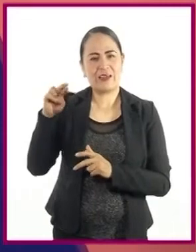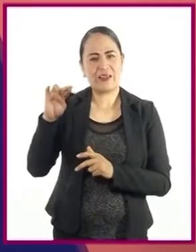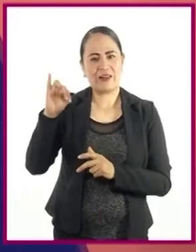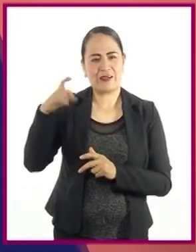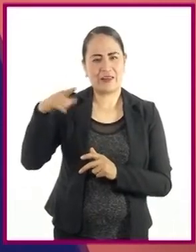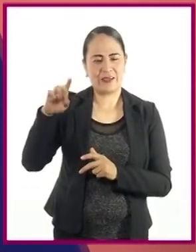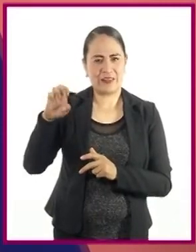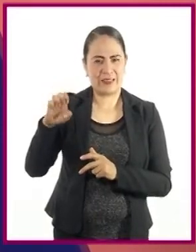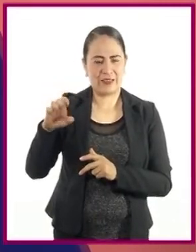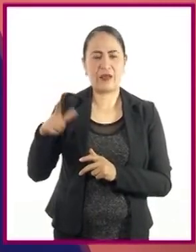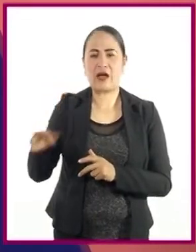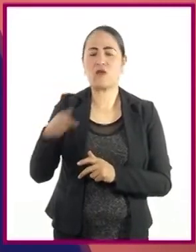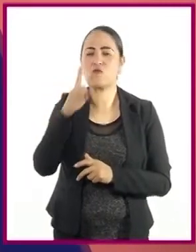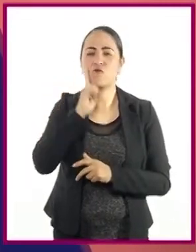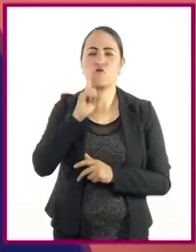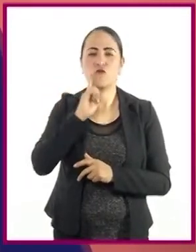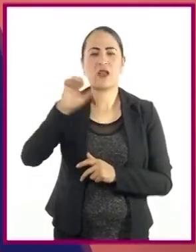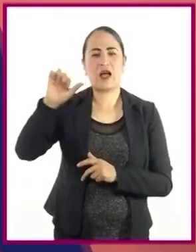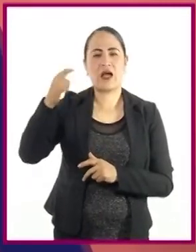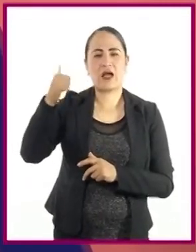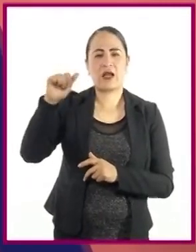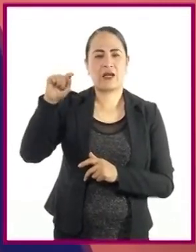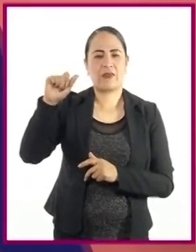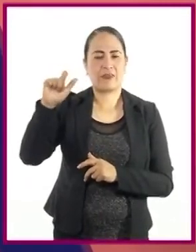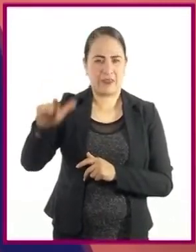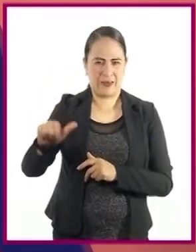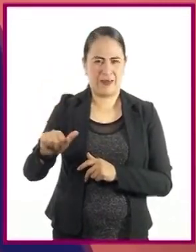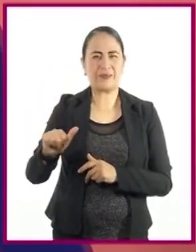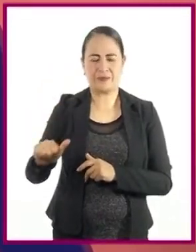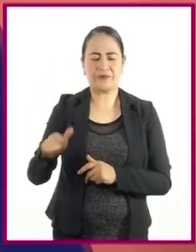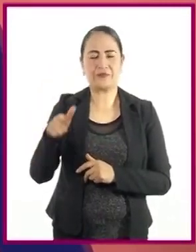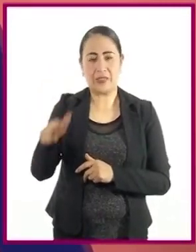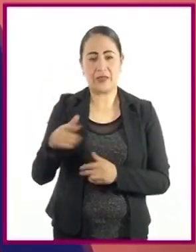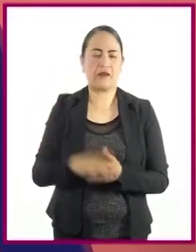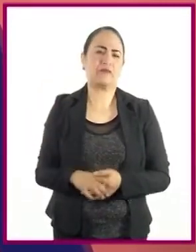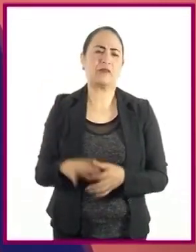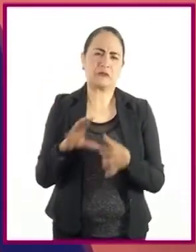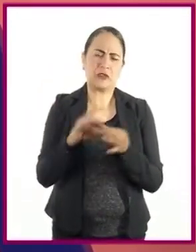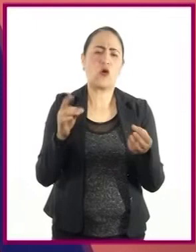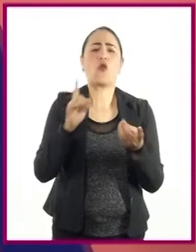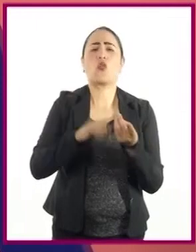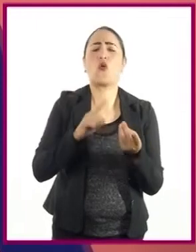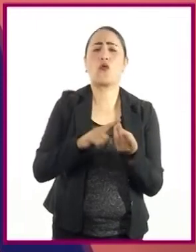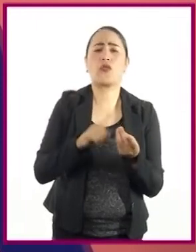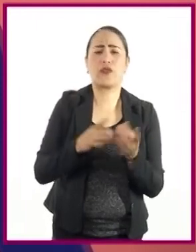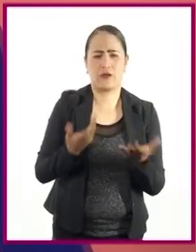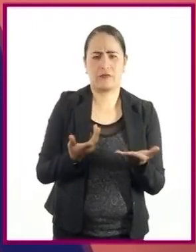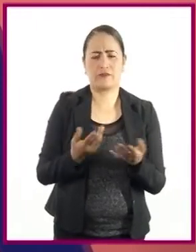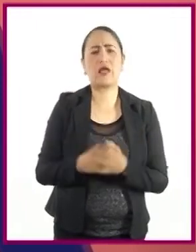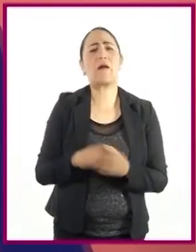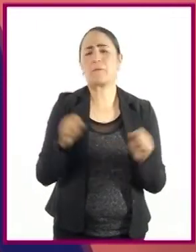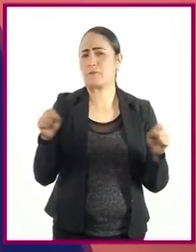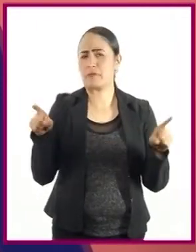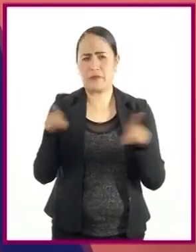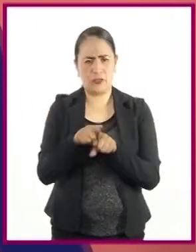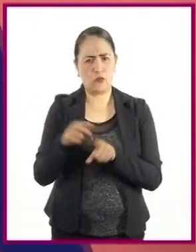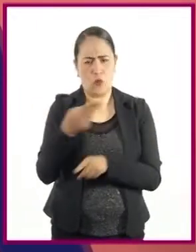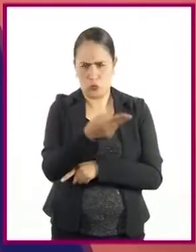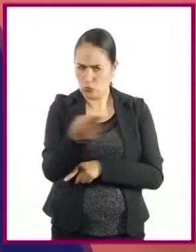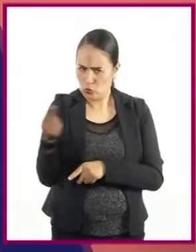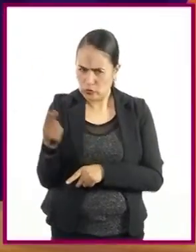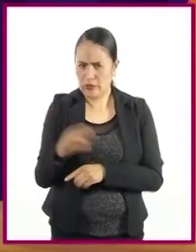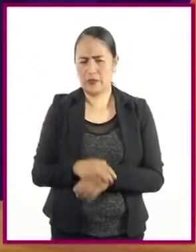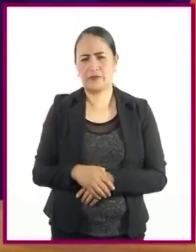la escritora Agatha Christie había descrito el lugar donde pasaría la historia. Lo mismo harán ustedes. Por